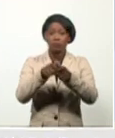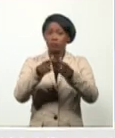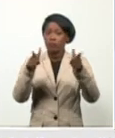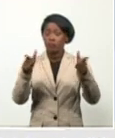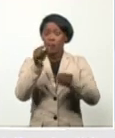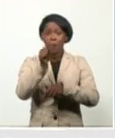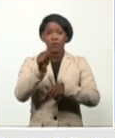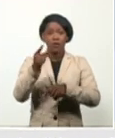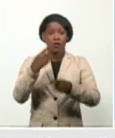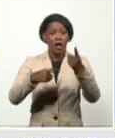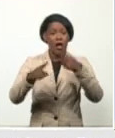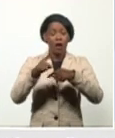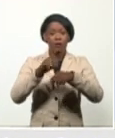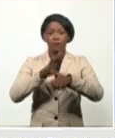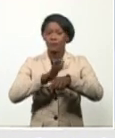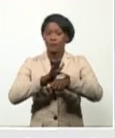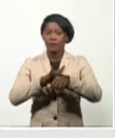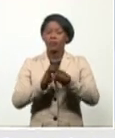incluso,